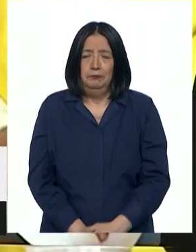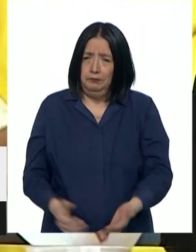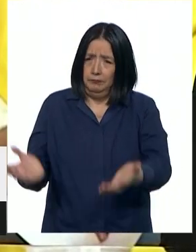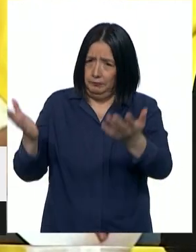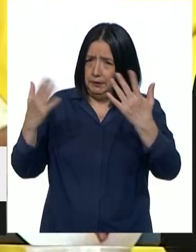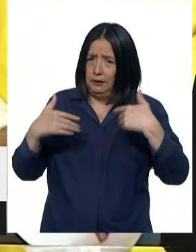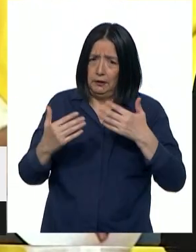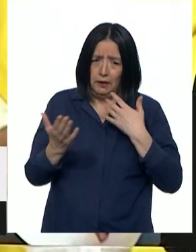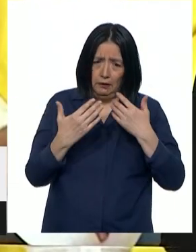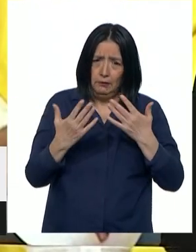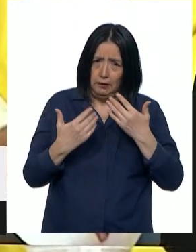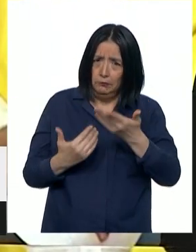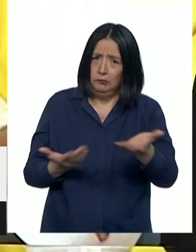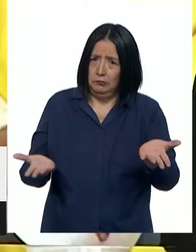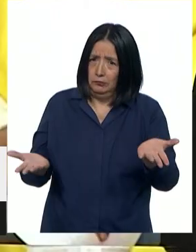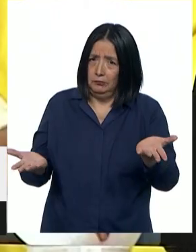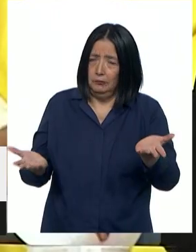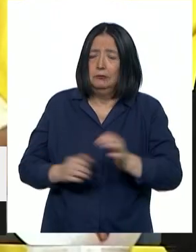Vengan y conversemos.